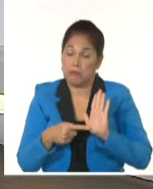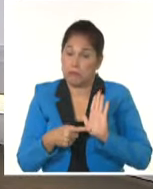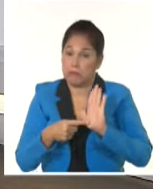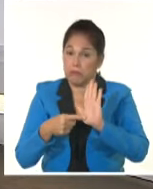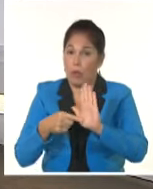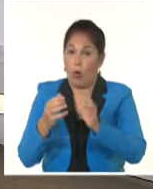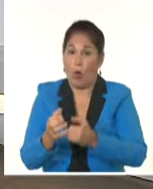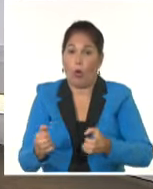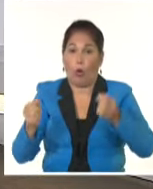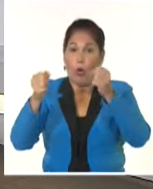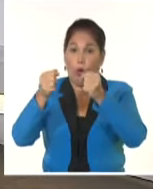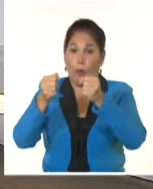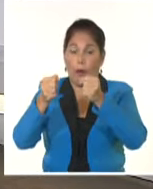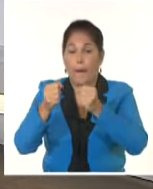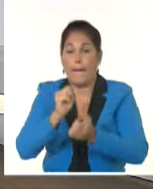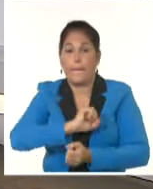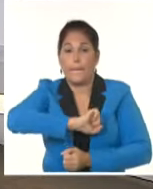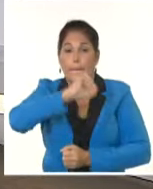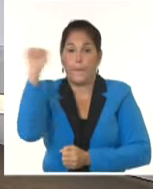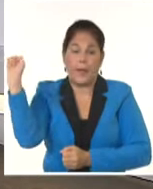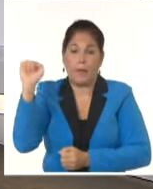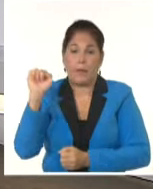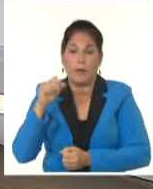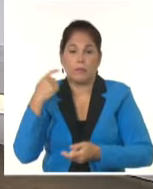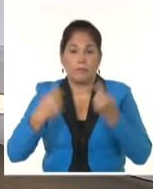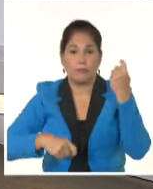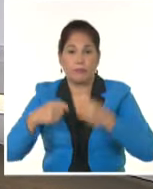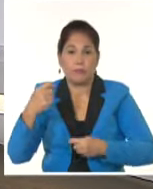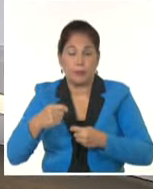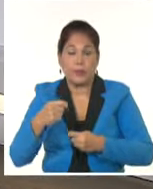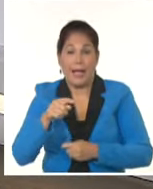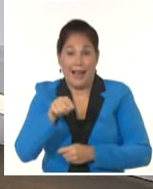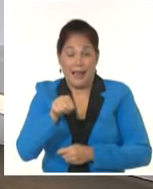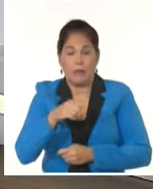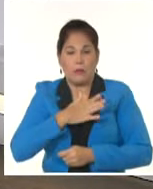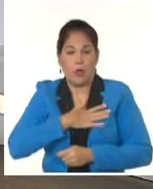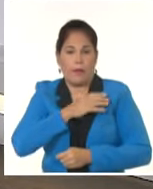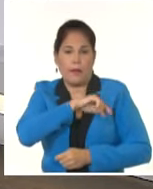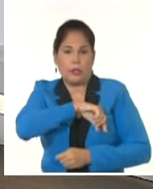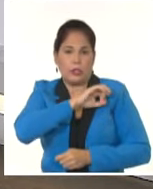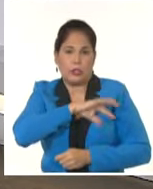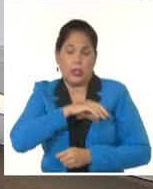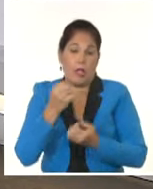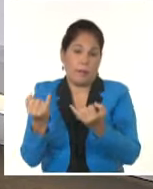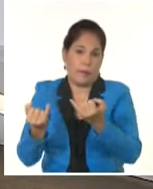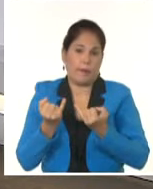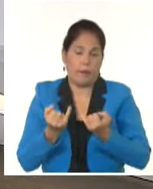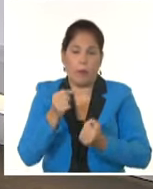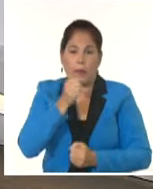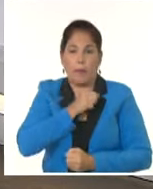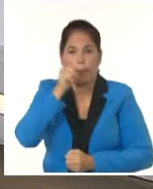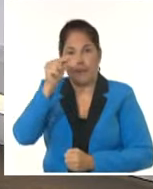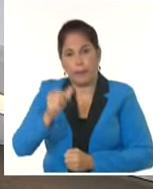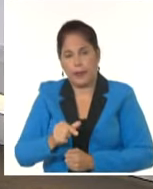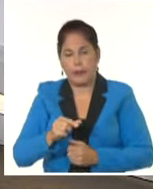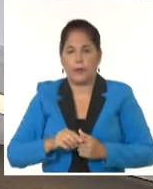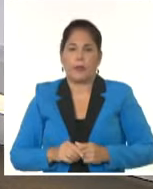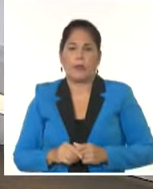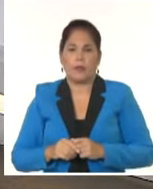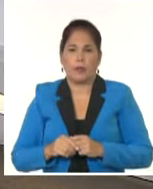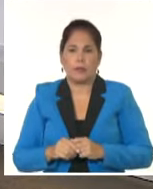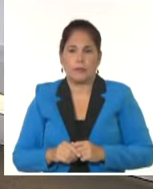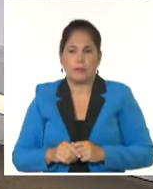Copa Continental Premium de Triatlón de las Américas, Viña del Mar, en Chile. Informa el colega Tony Díaz. Alberto Puy de la